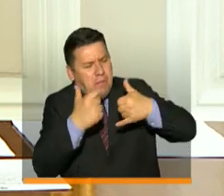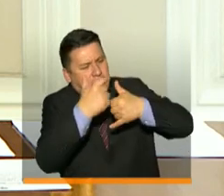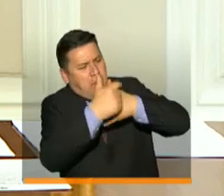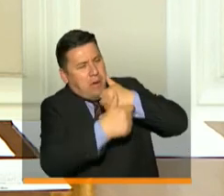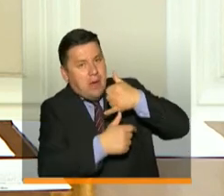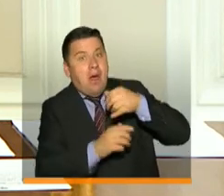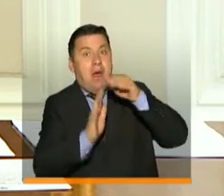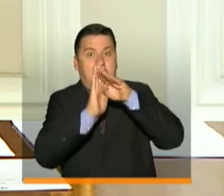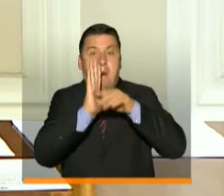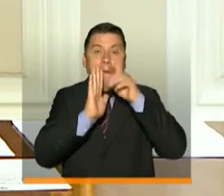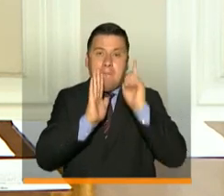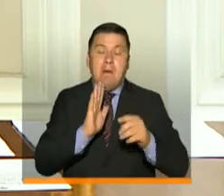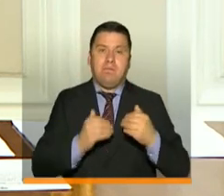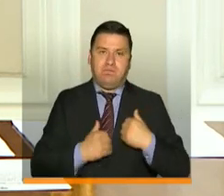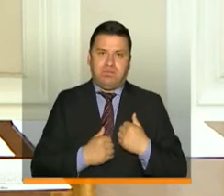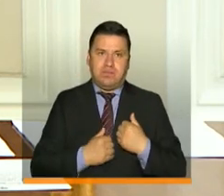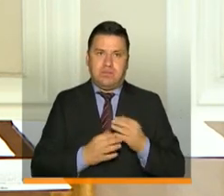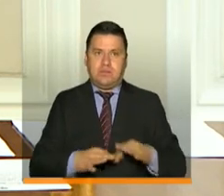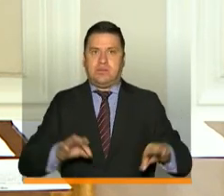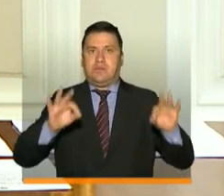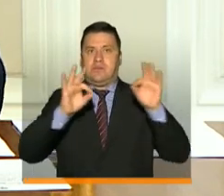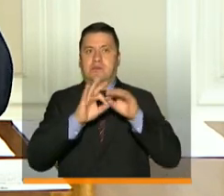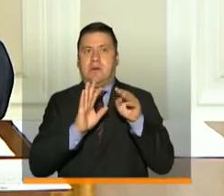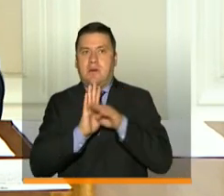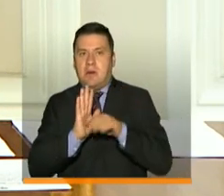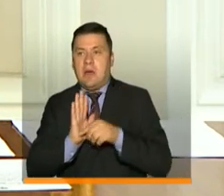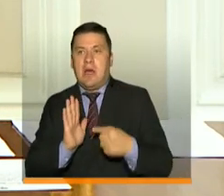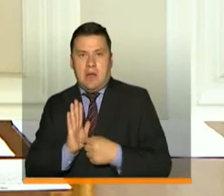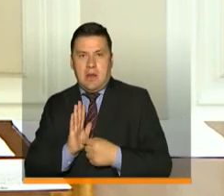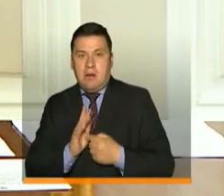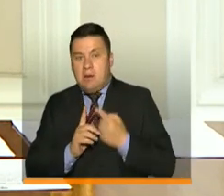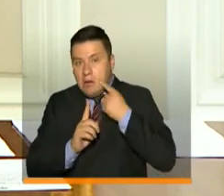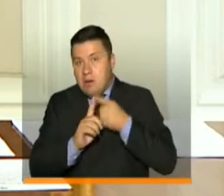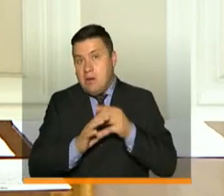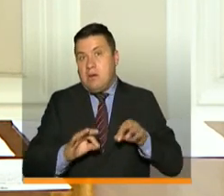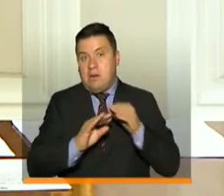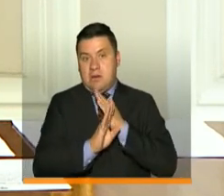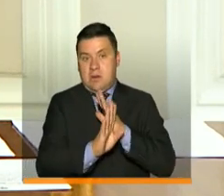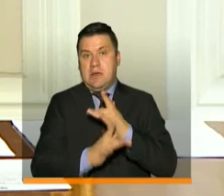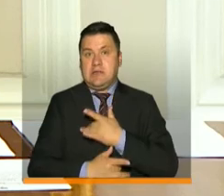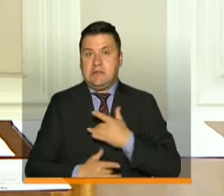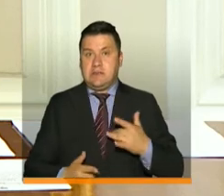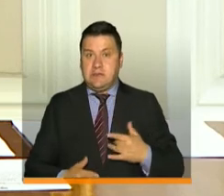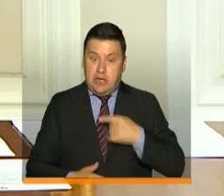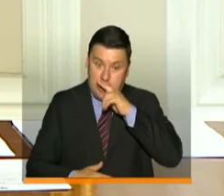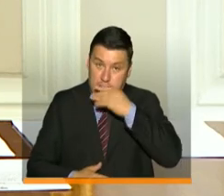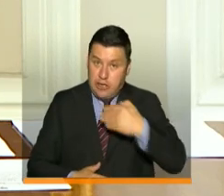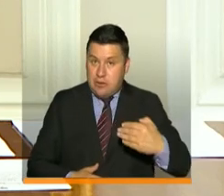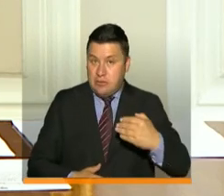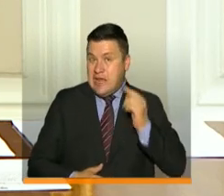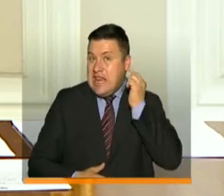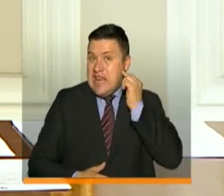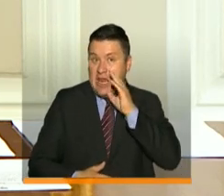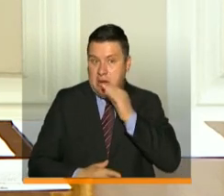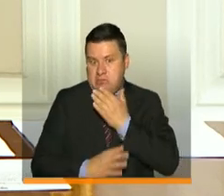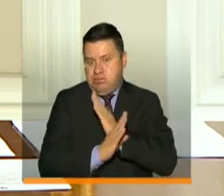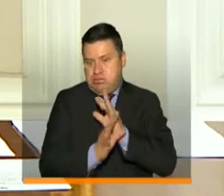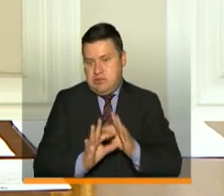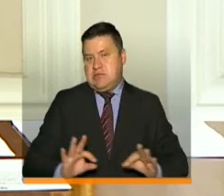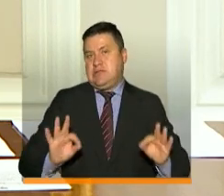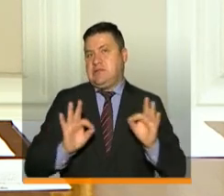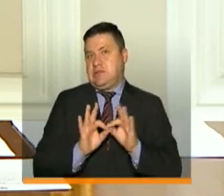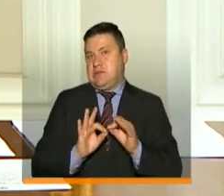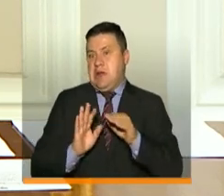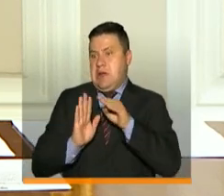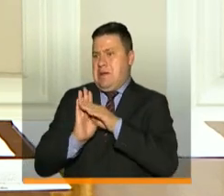manera que las medidas tengan como premisa central la protección de la salud de nuestros niños y, por supuesto, que